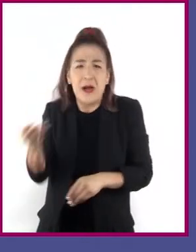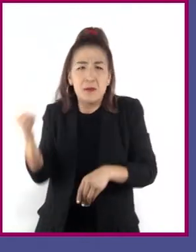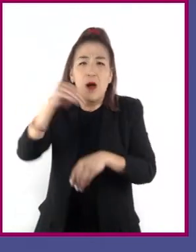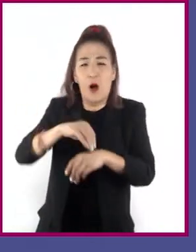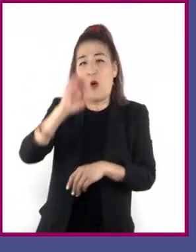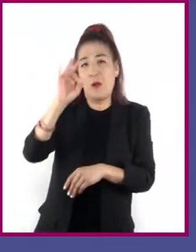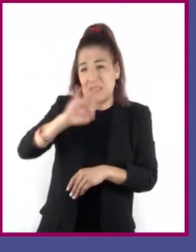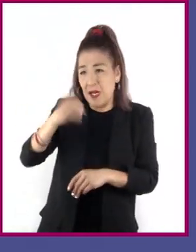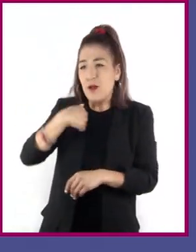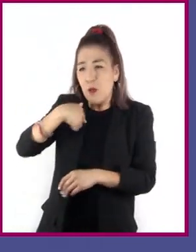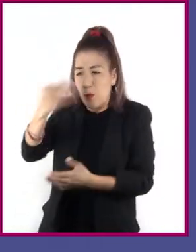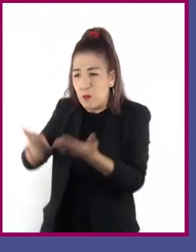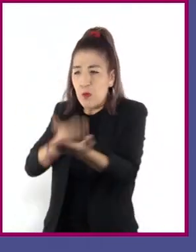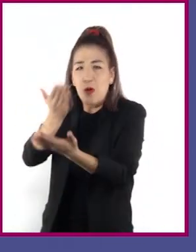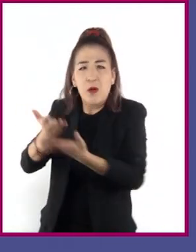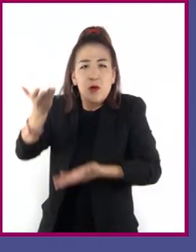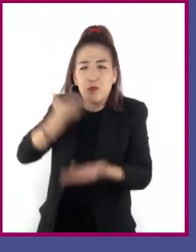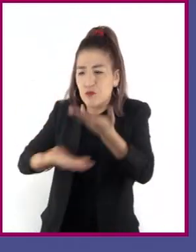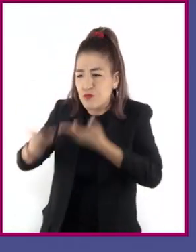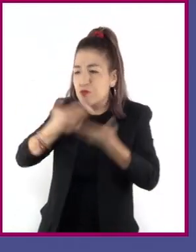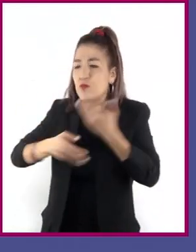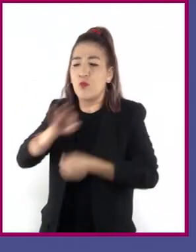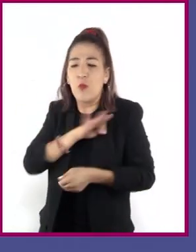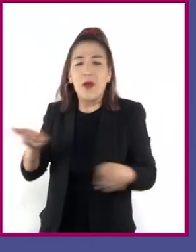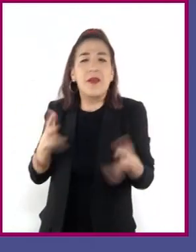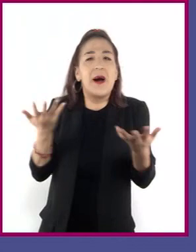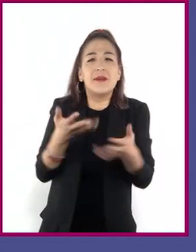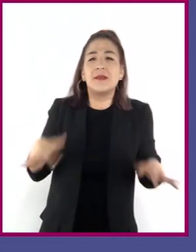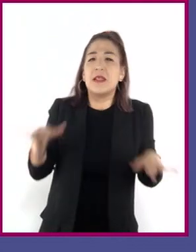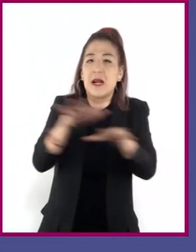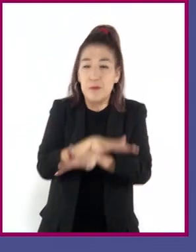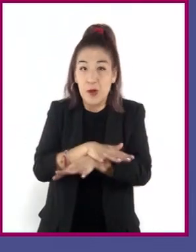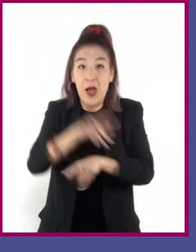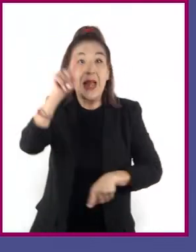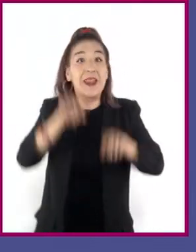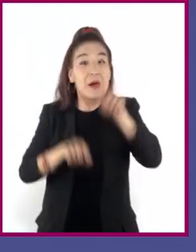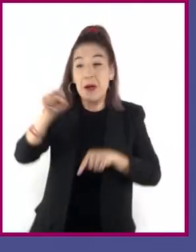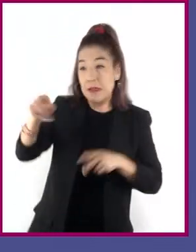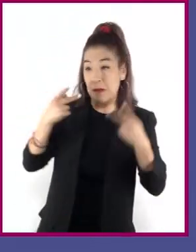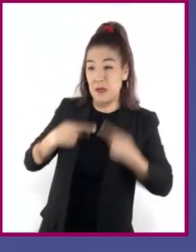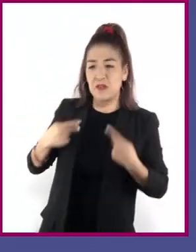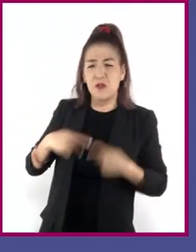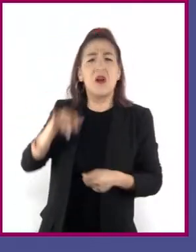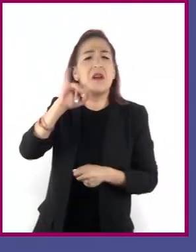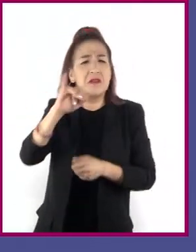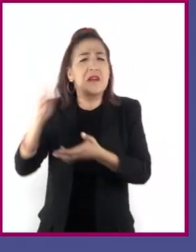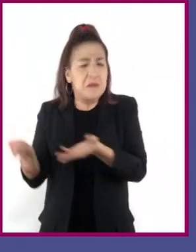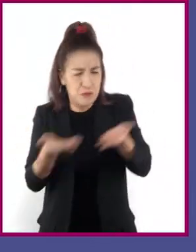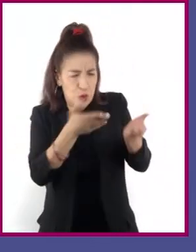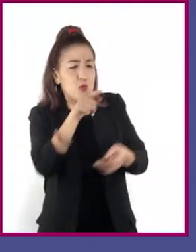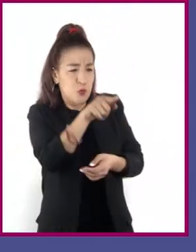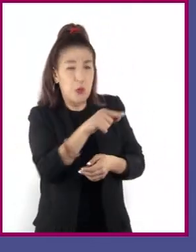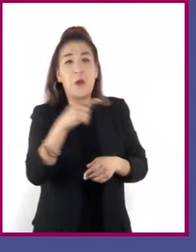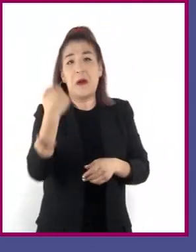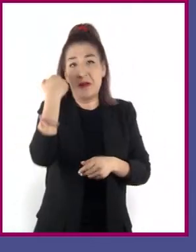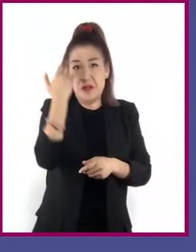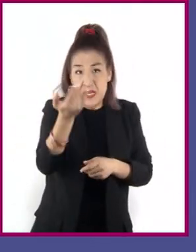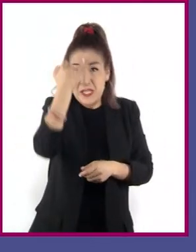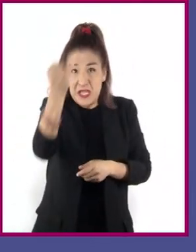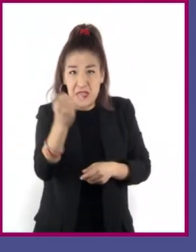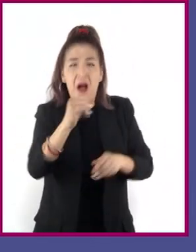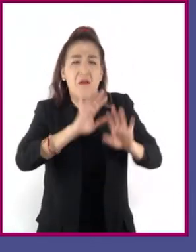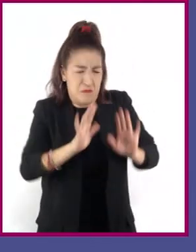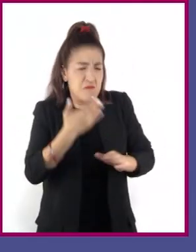te propongo que te podemos hacer esa modificación dependiendo de la persona te puedes ir adelante me gusta la idea me entero